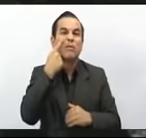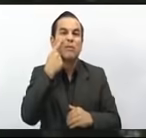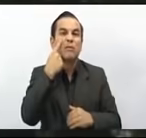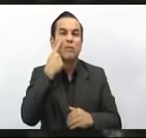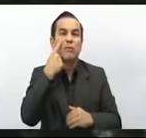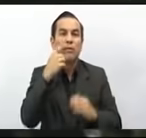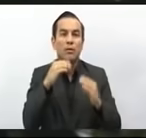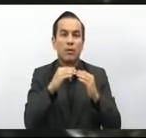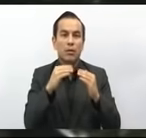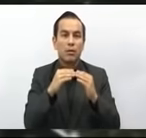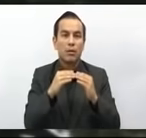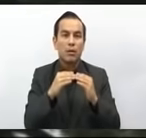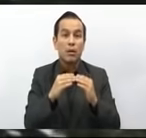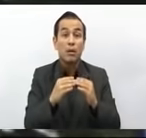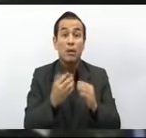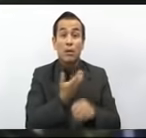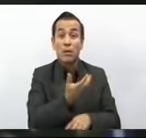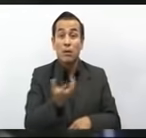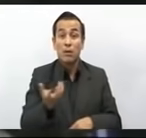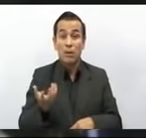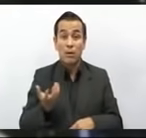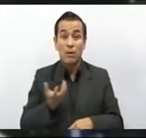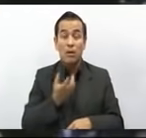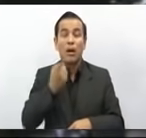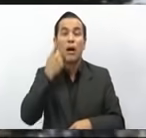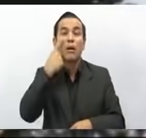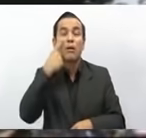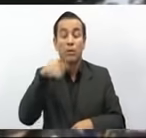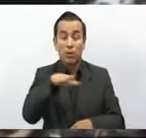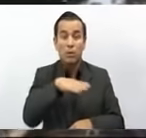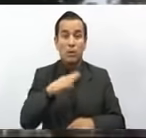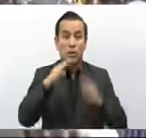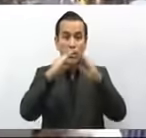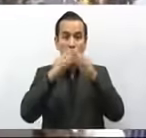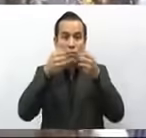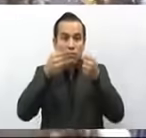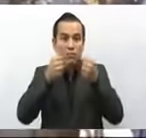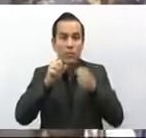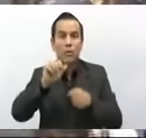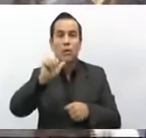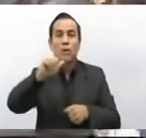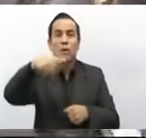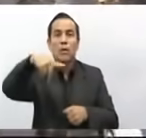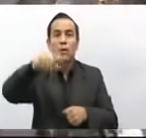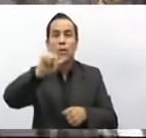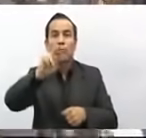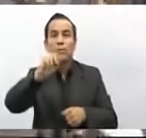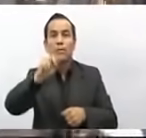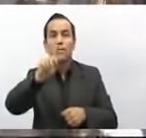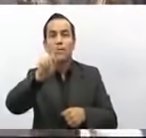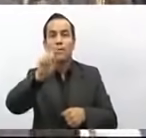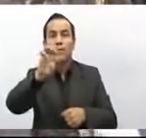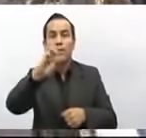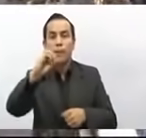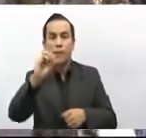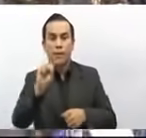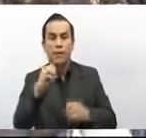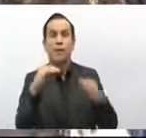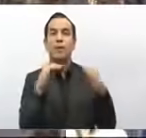en el Centro Penitenciario de Apateos como en el Centro Penal de Metapán.